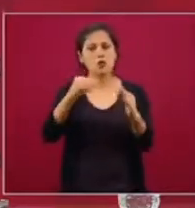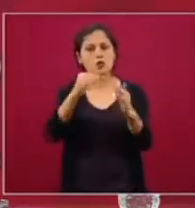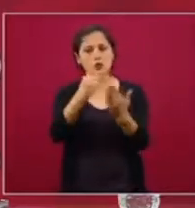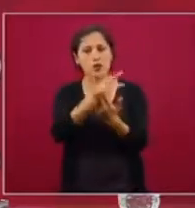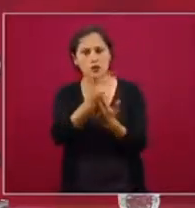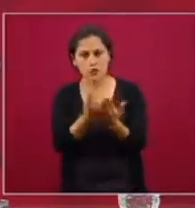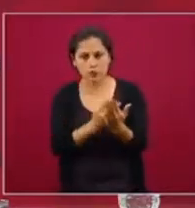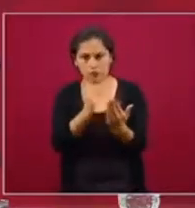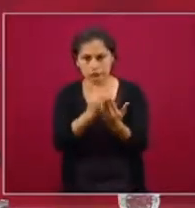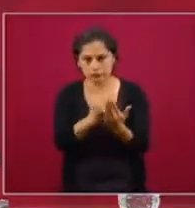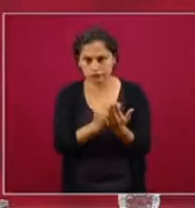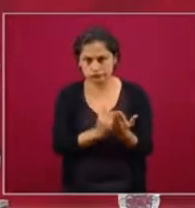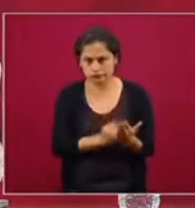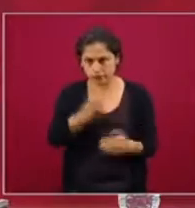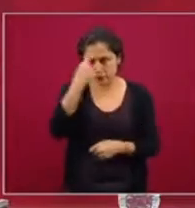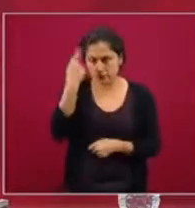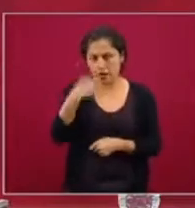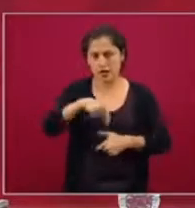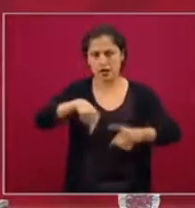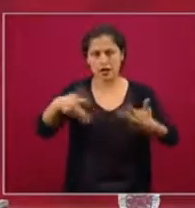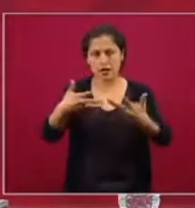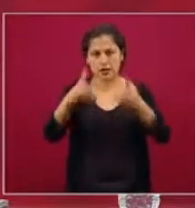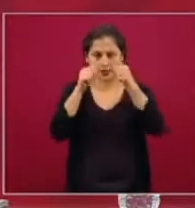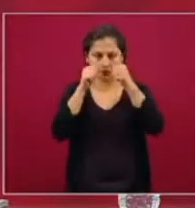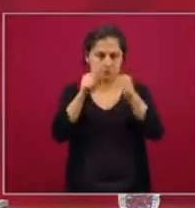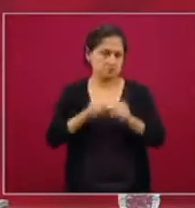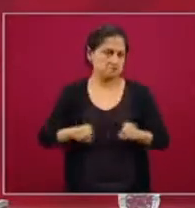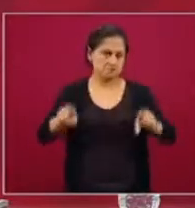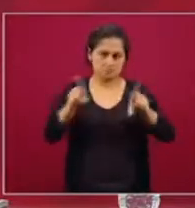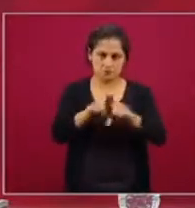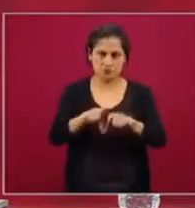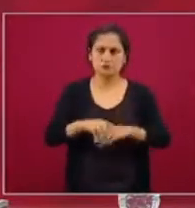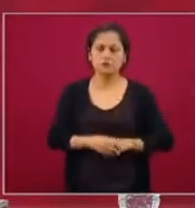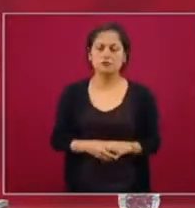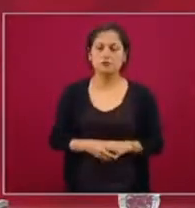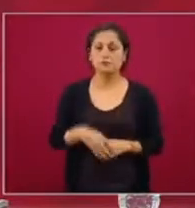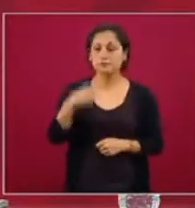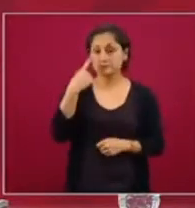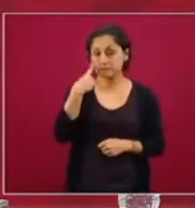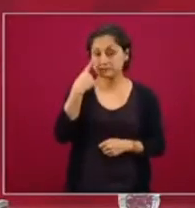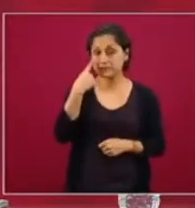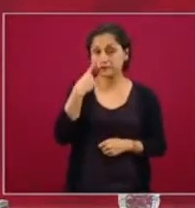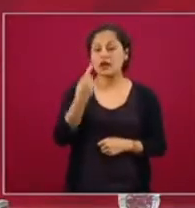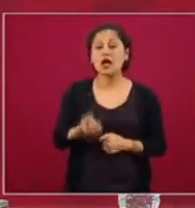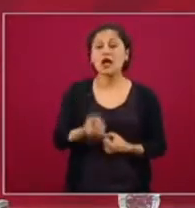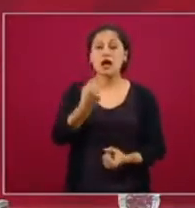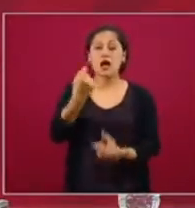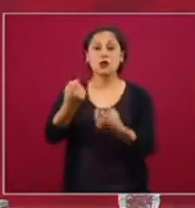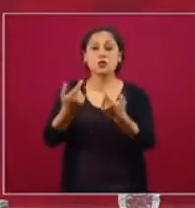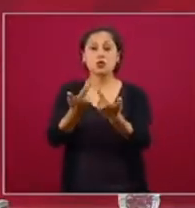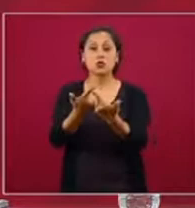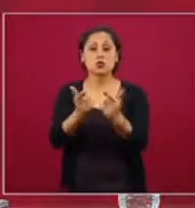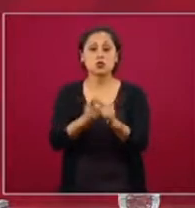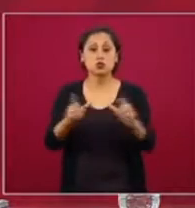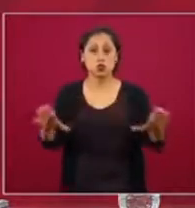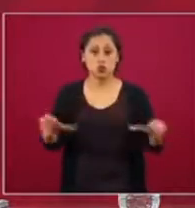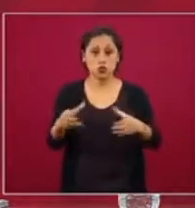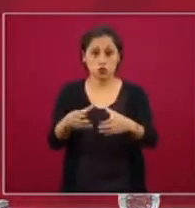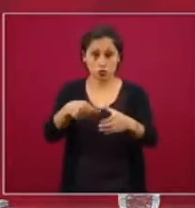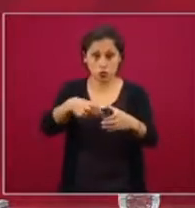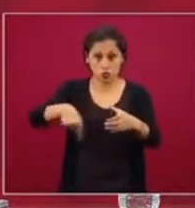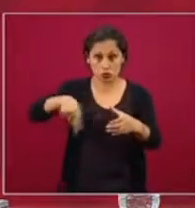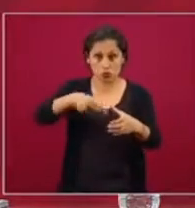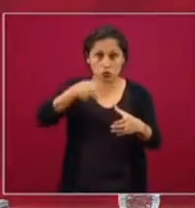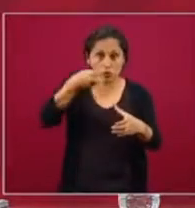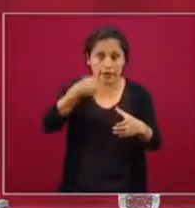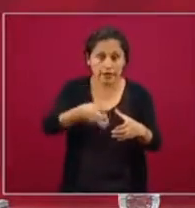los mismos. Y en general hay poblaciones que se identifican como